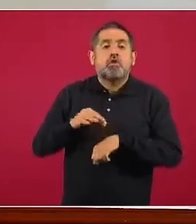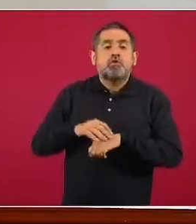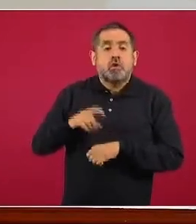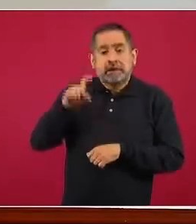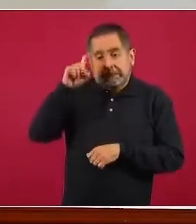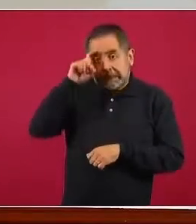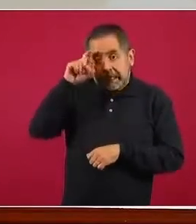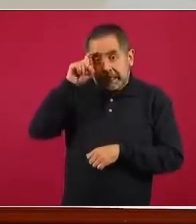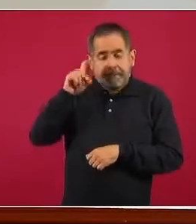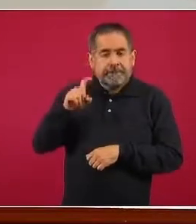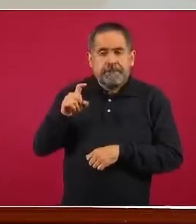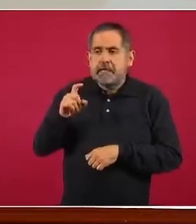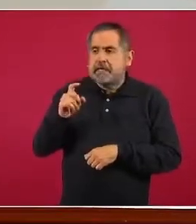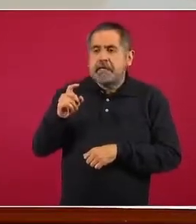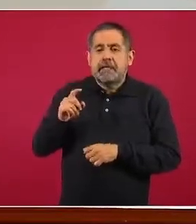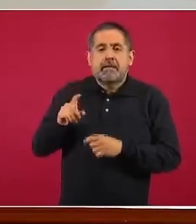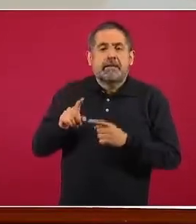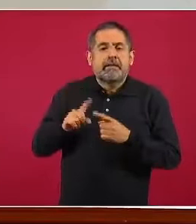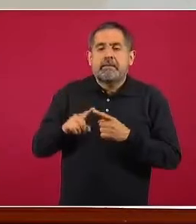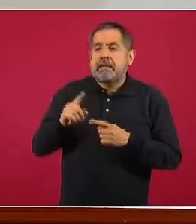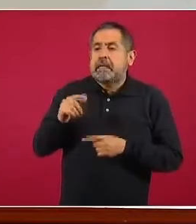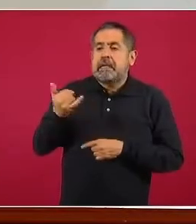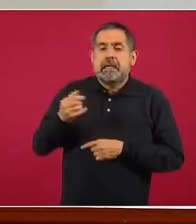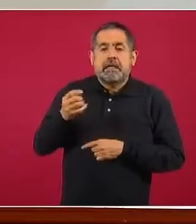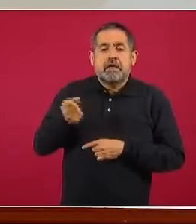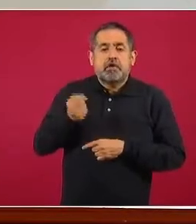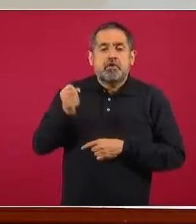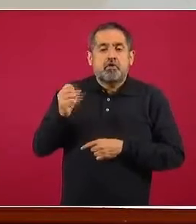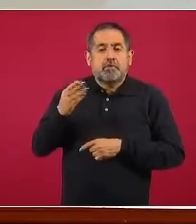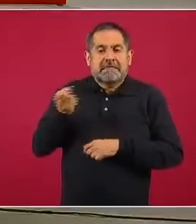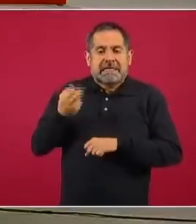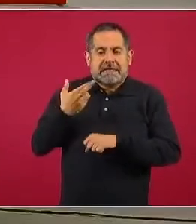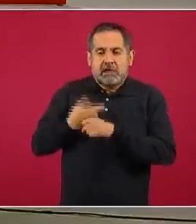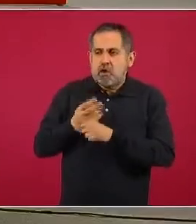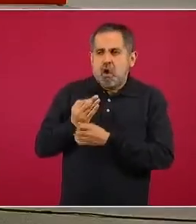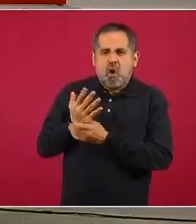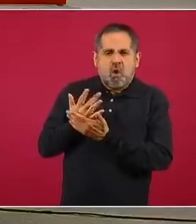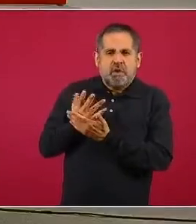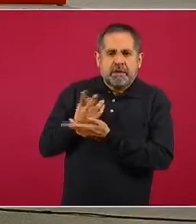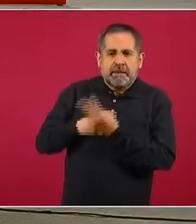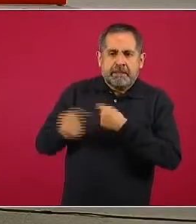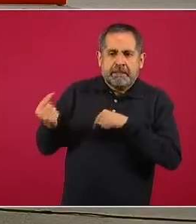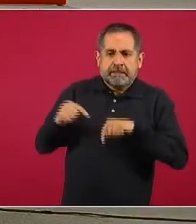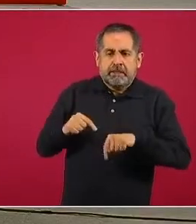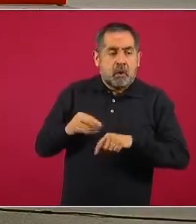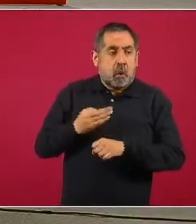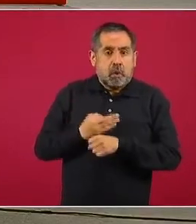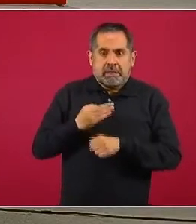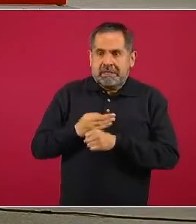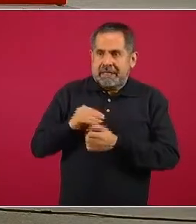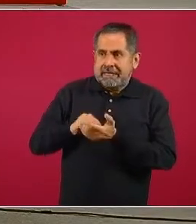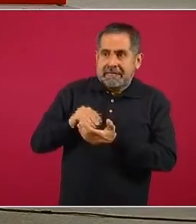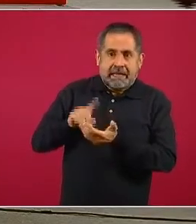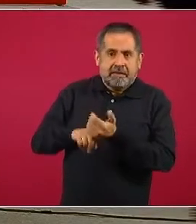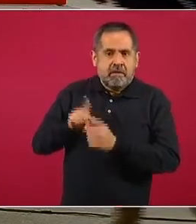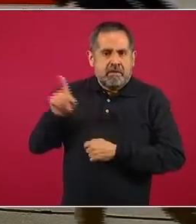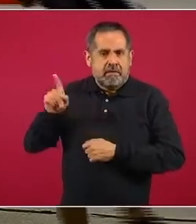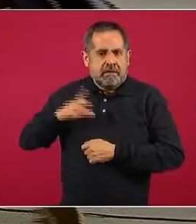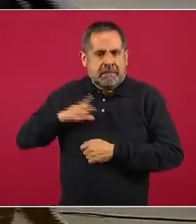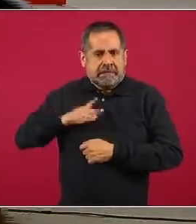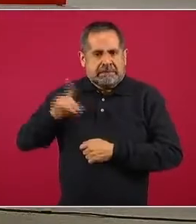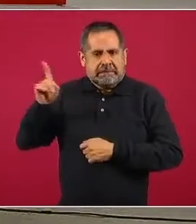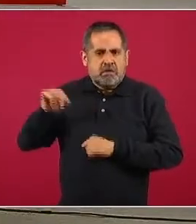subsecretario de Prevención y Promoción de la Salud, nos acompañará en unos momentos más. Se encuentra terminando una